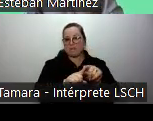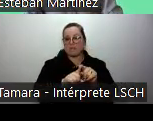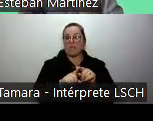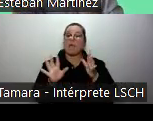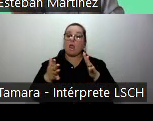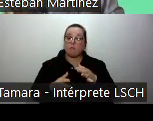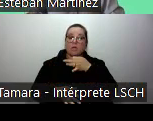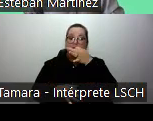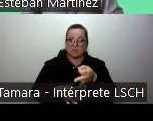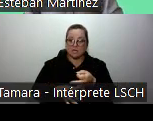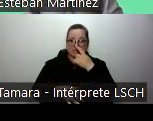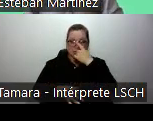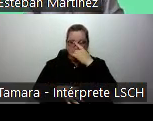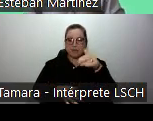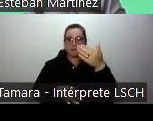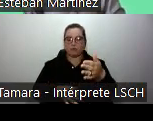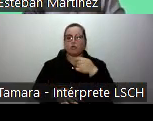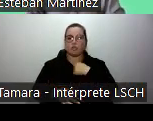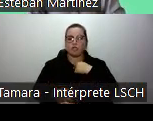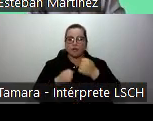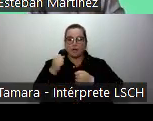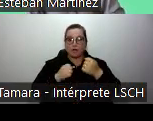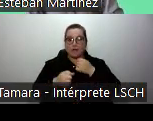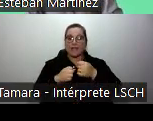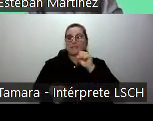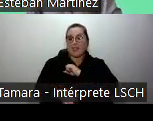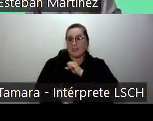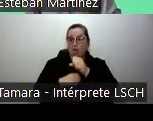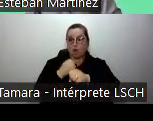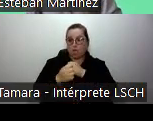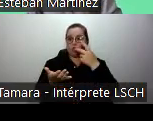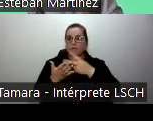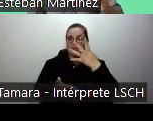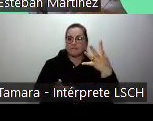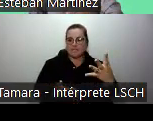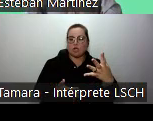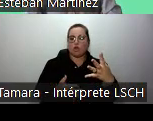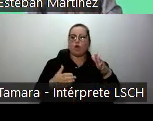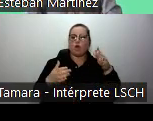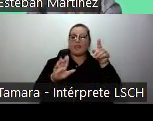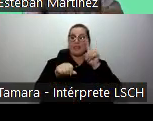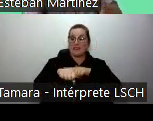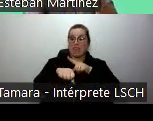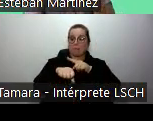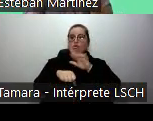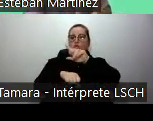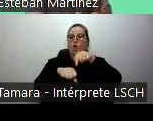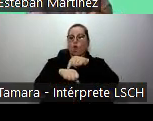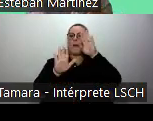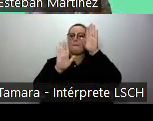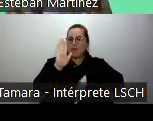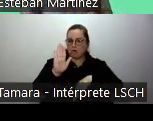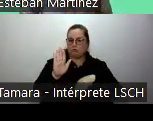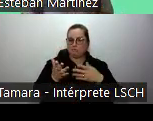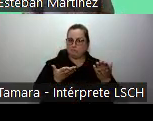meta podría ser a futuro sabes qué voy a correr la baratón de Santiago el año 2025 en menos de 5 horas se fijan la